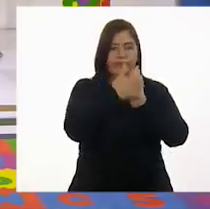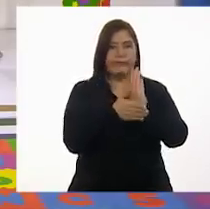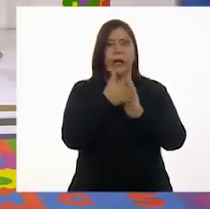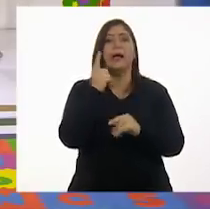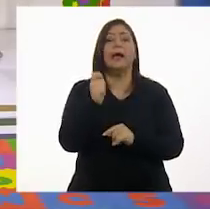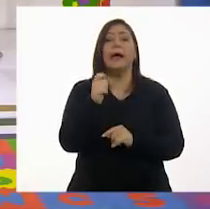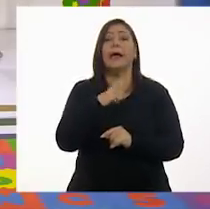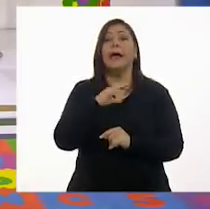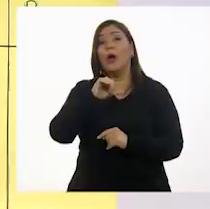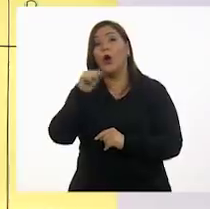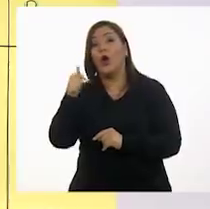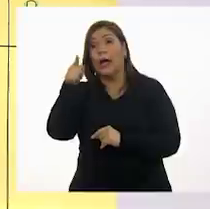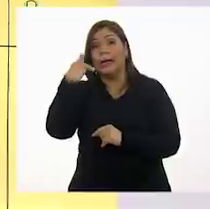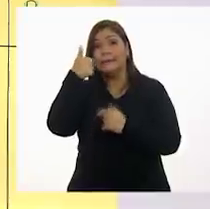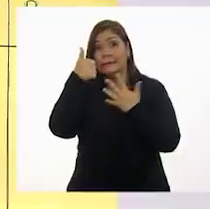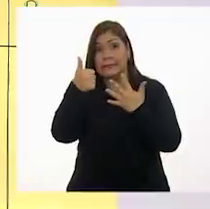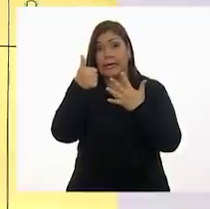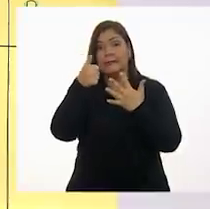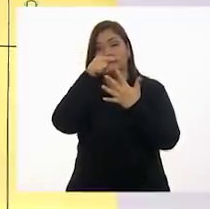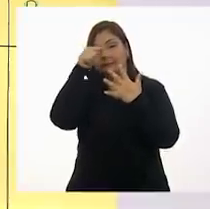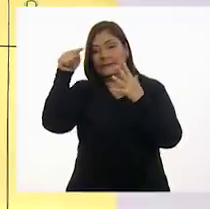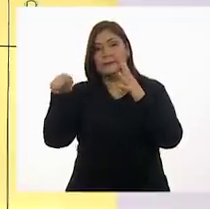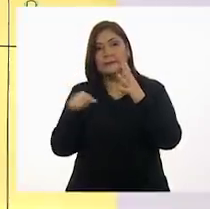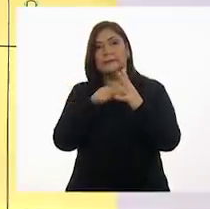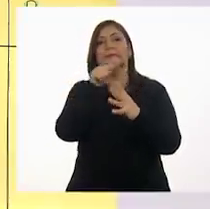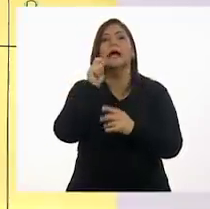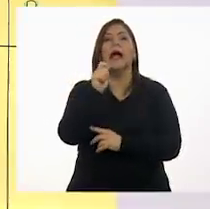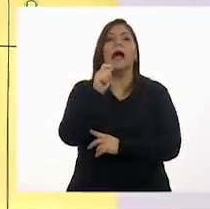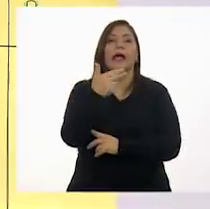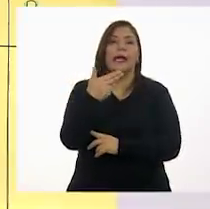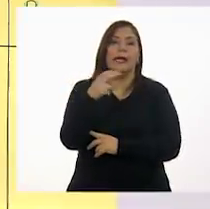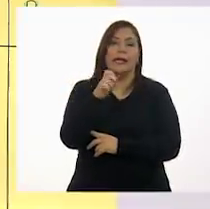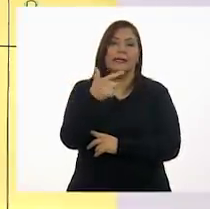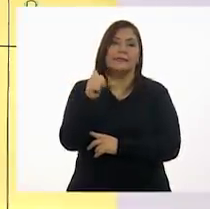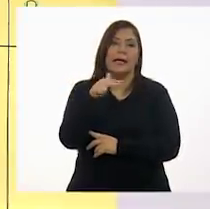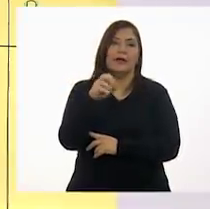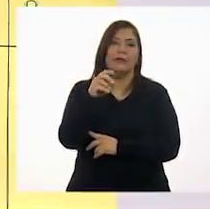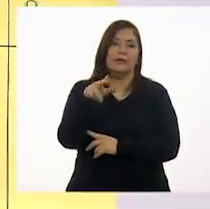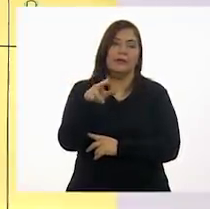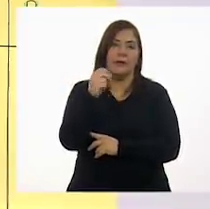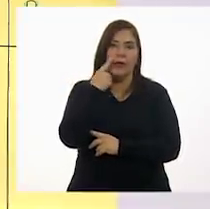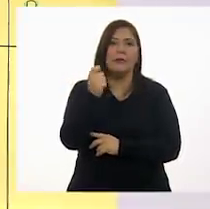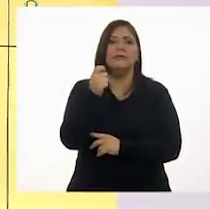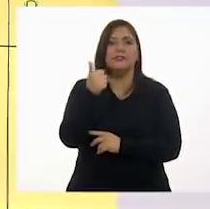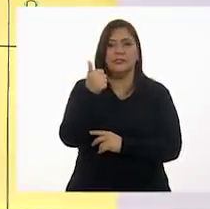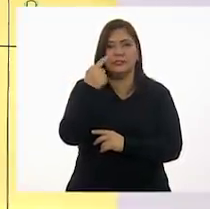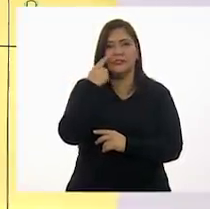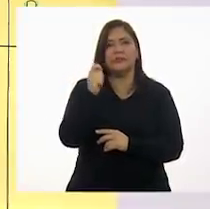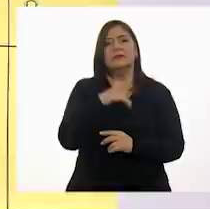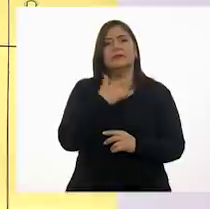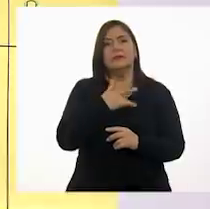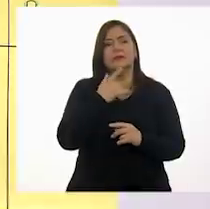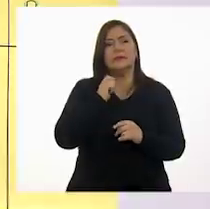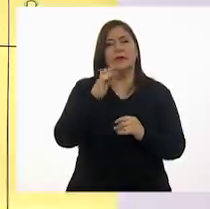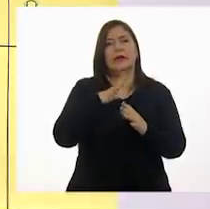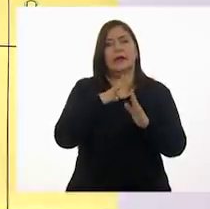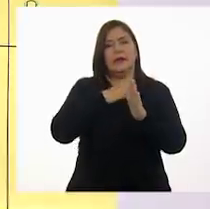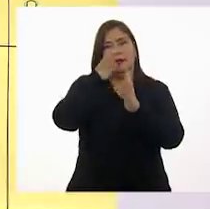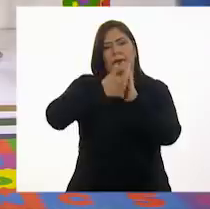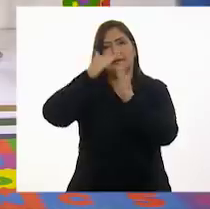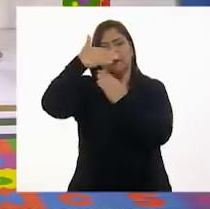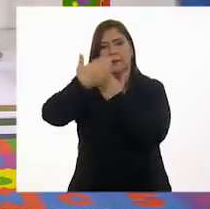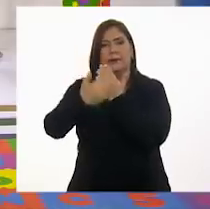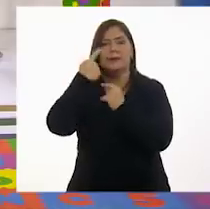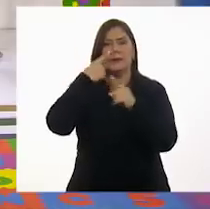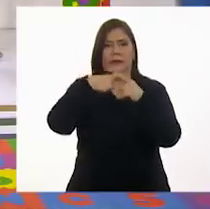tiene seis aristas en sus lados. Entonces quiere decir que por eso tengo seis caras diferentes. ¿Notaste? Así es.